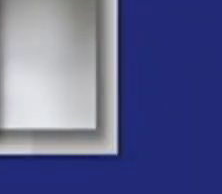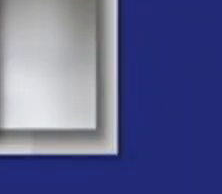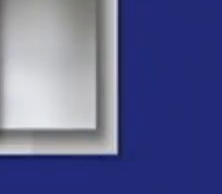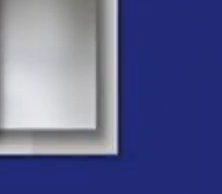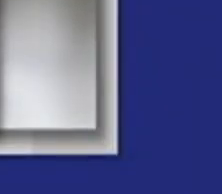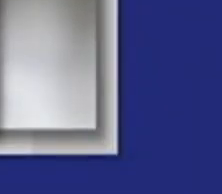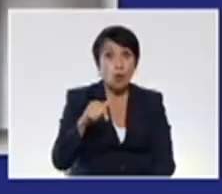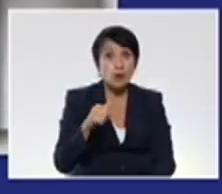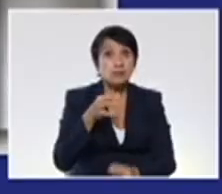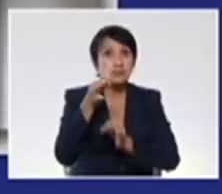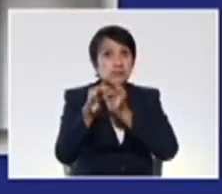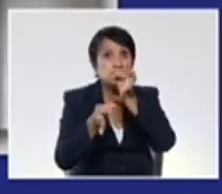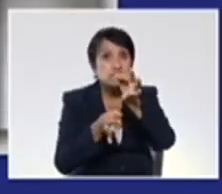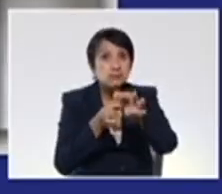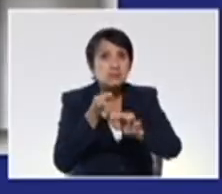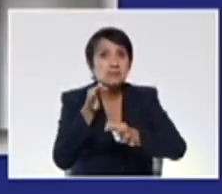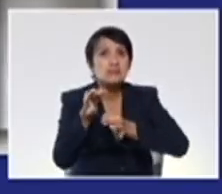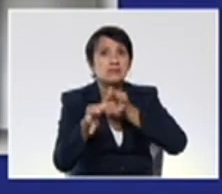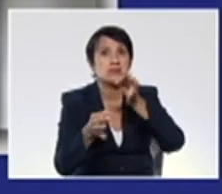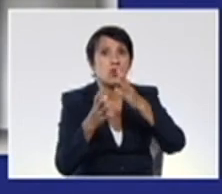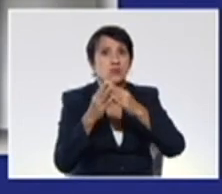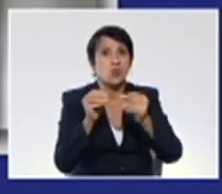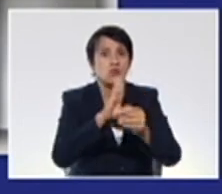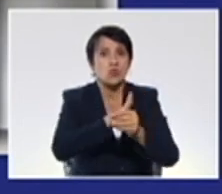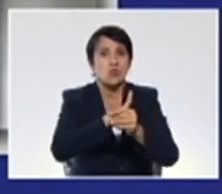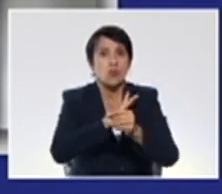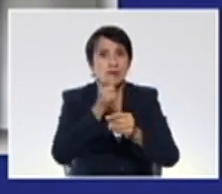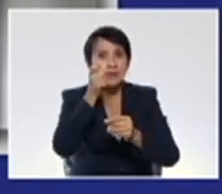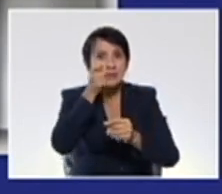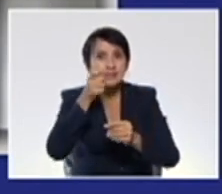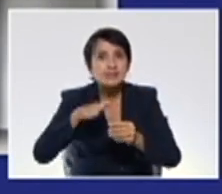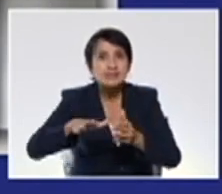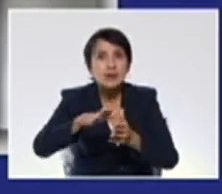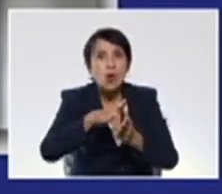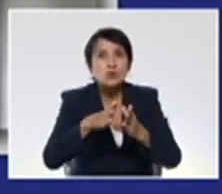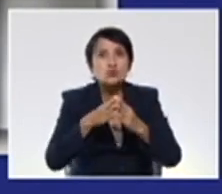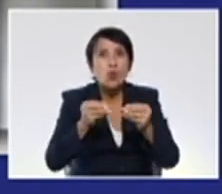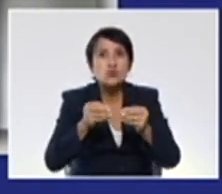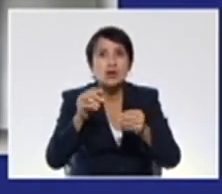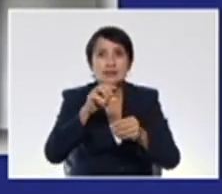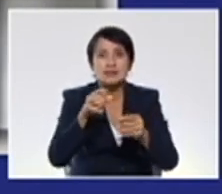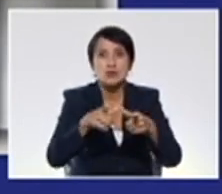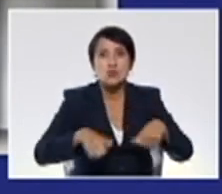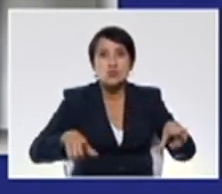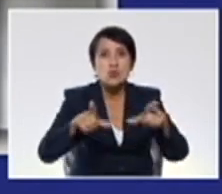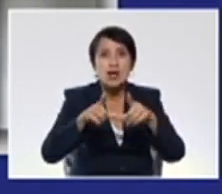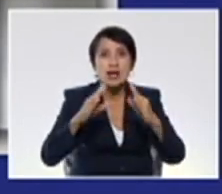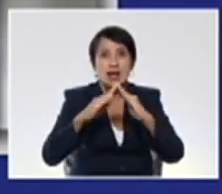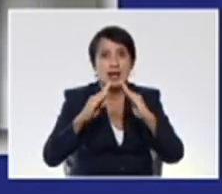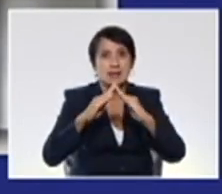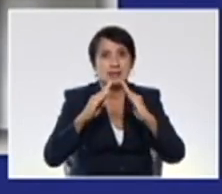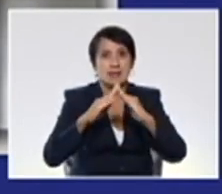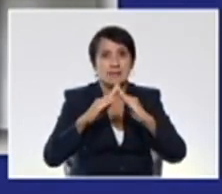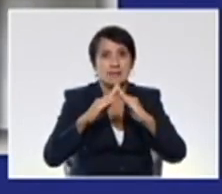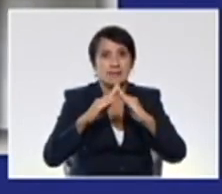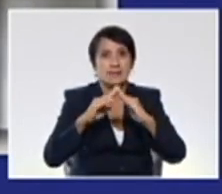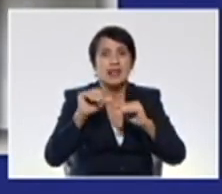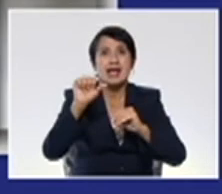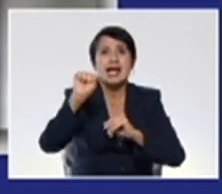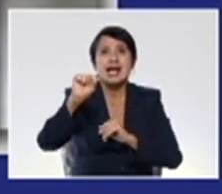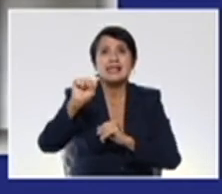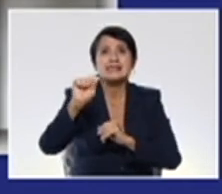Hoy vamos a hablar de esa planta que tenemos en nuestro jardín o en macetas en nuestros hogares. Se trata de la